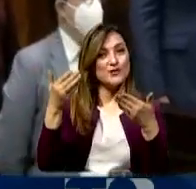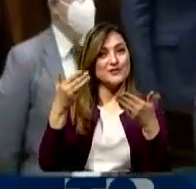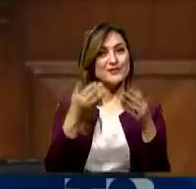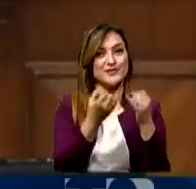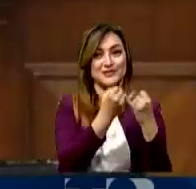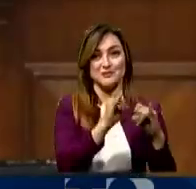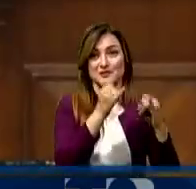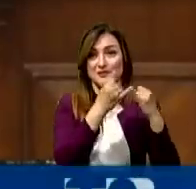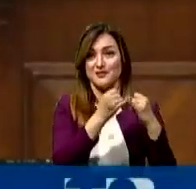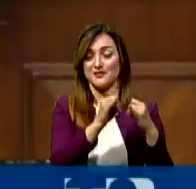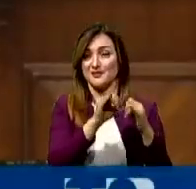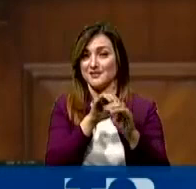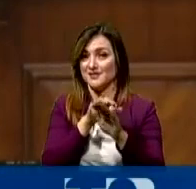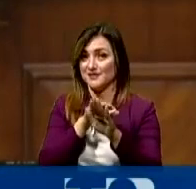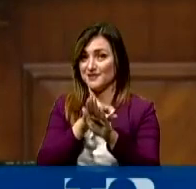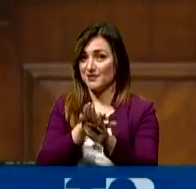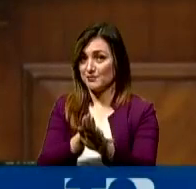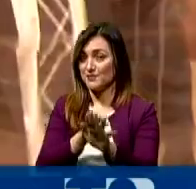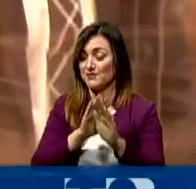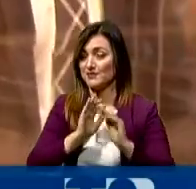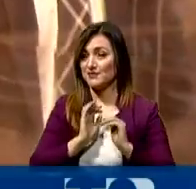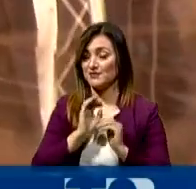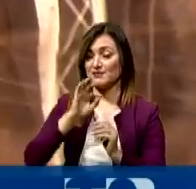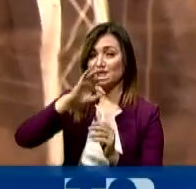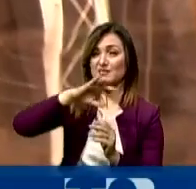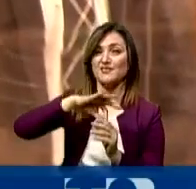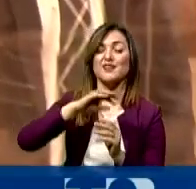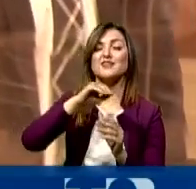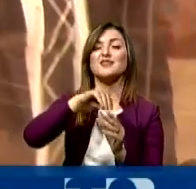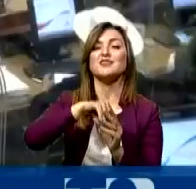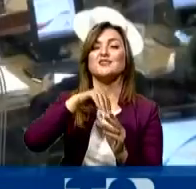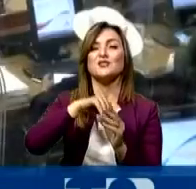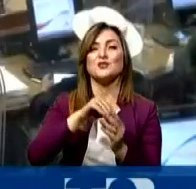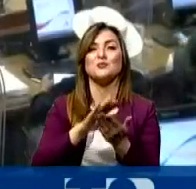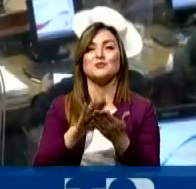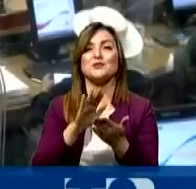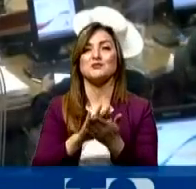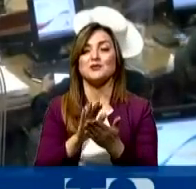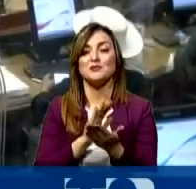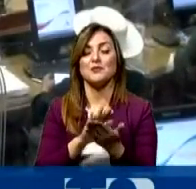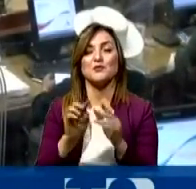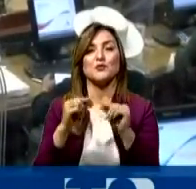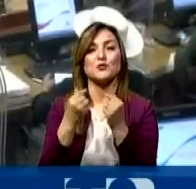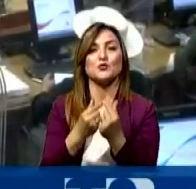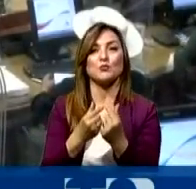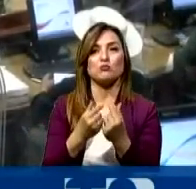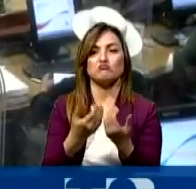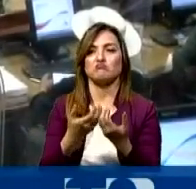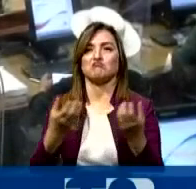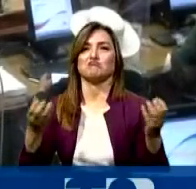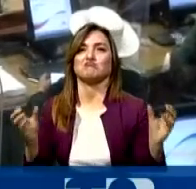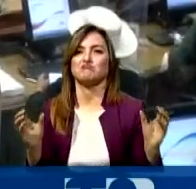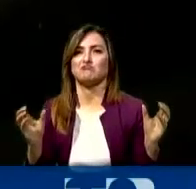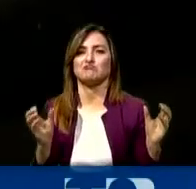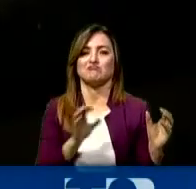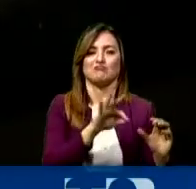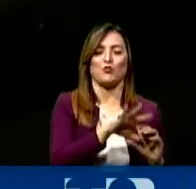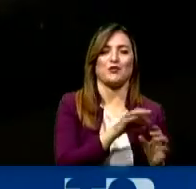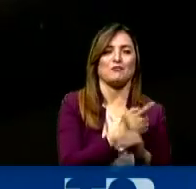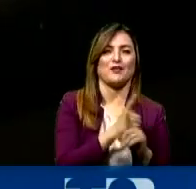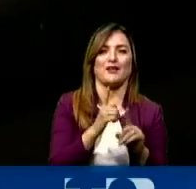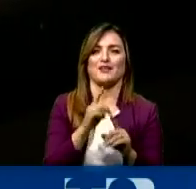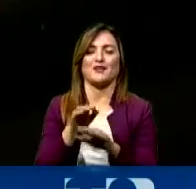firme cuando dentro de lo de las amnistías se dividieron bueno yo espero que así sea tenemos